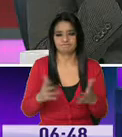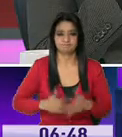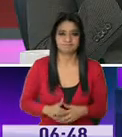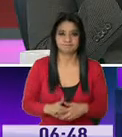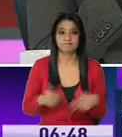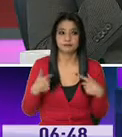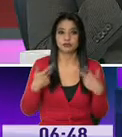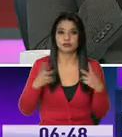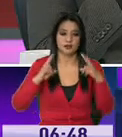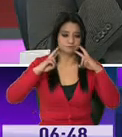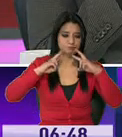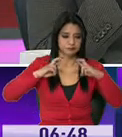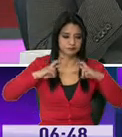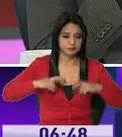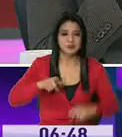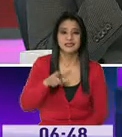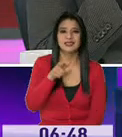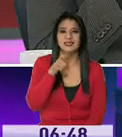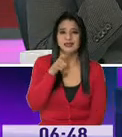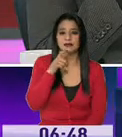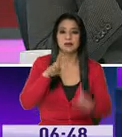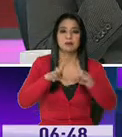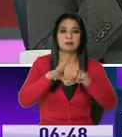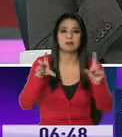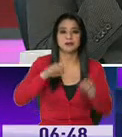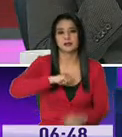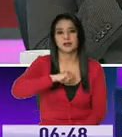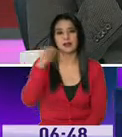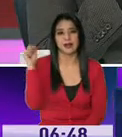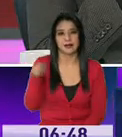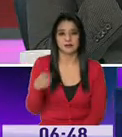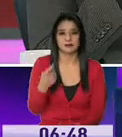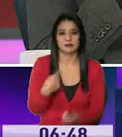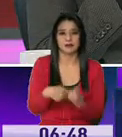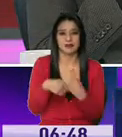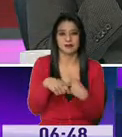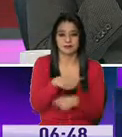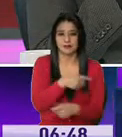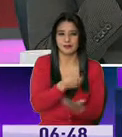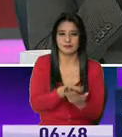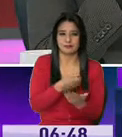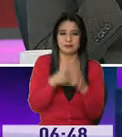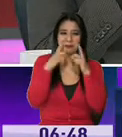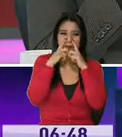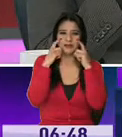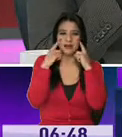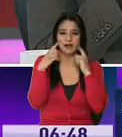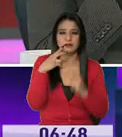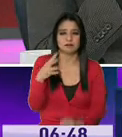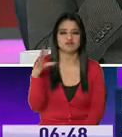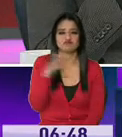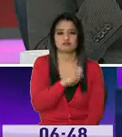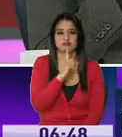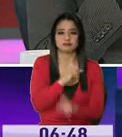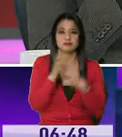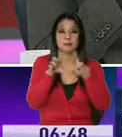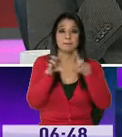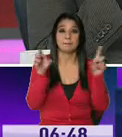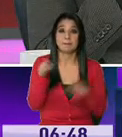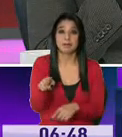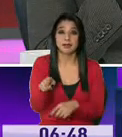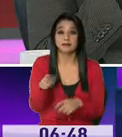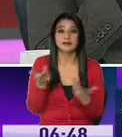ofertas, ciertamente todas estaban con precios muy elevados, había una oferta que tenía mejores precios que lo que tenía la